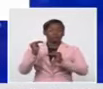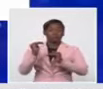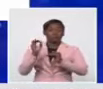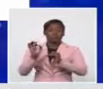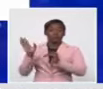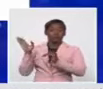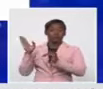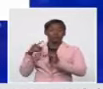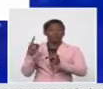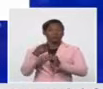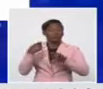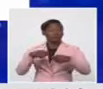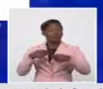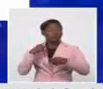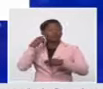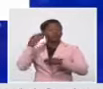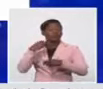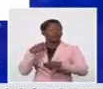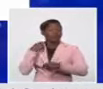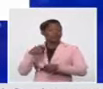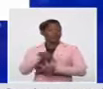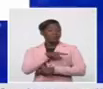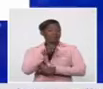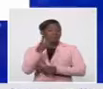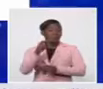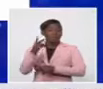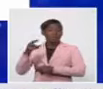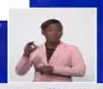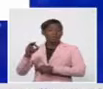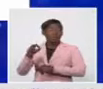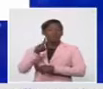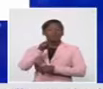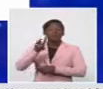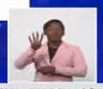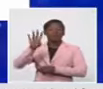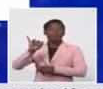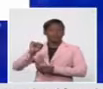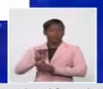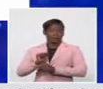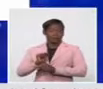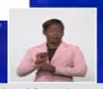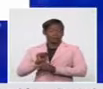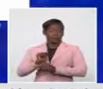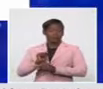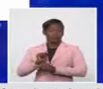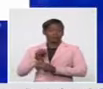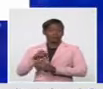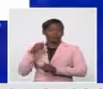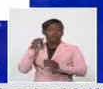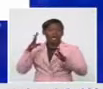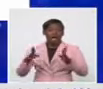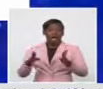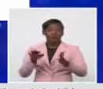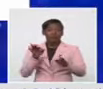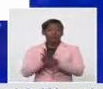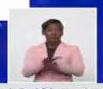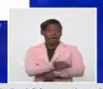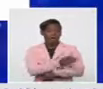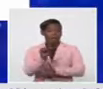recordar que el año 2020 hubo 146 fallecidos y en lo que vamos de año